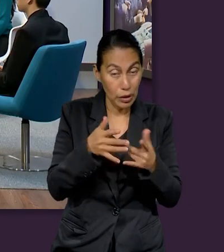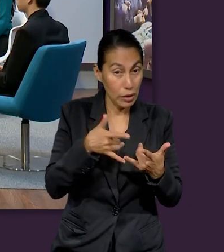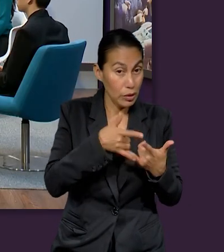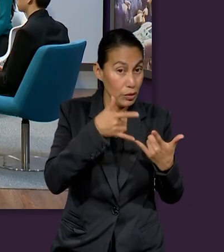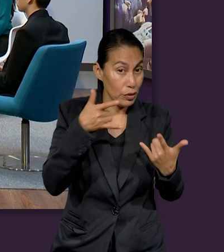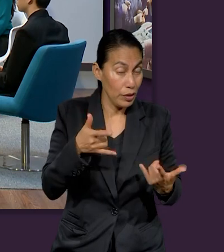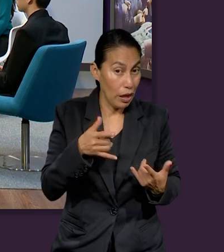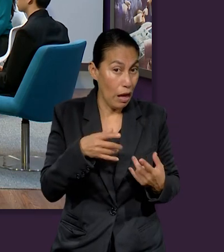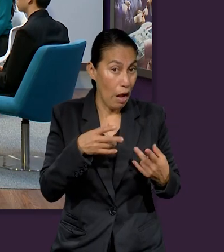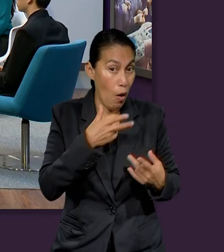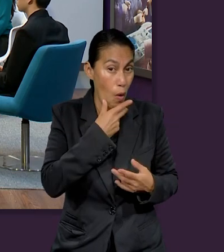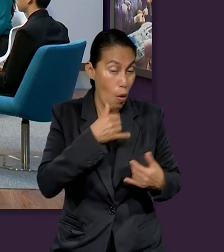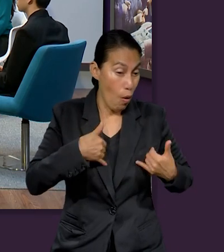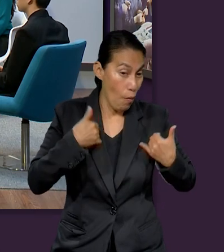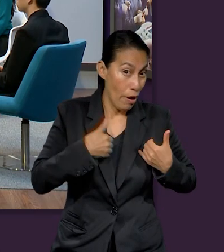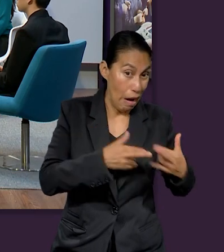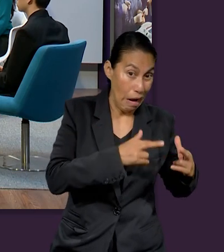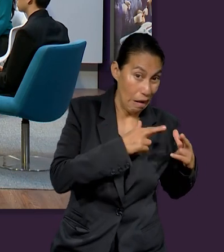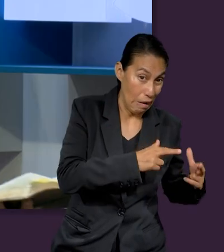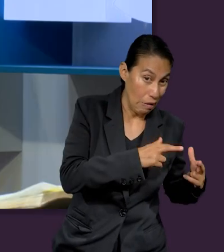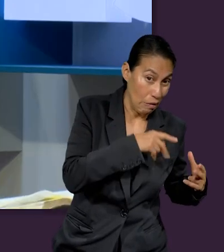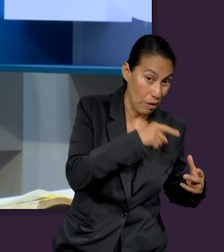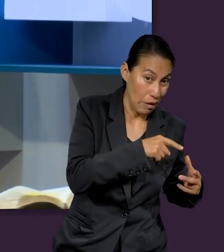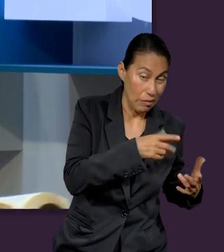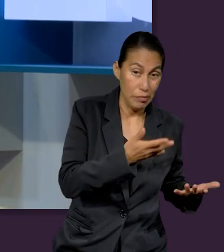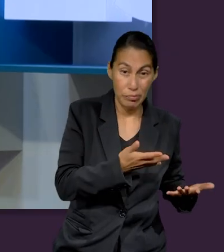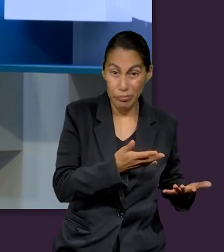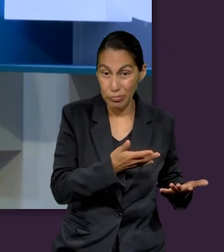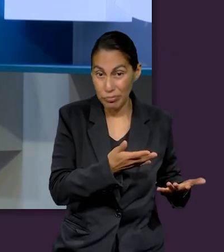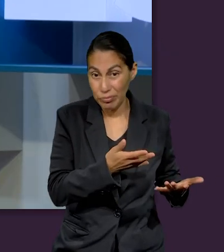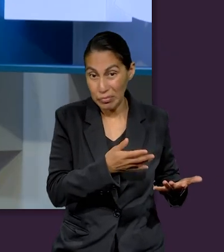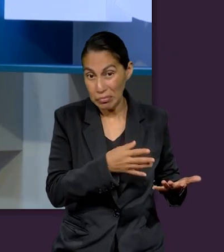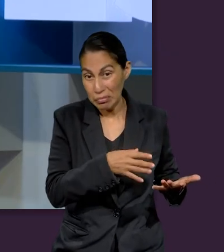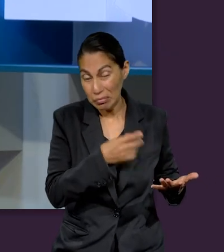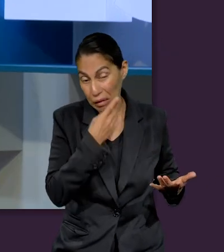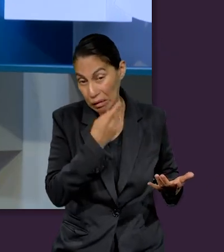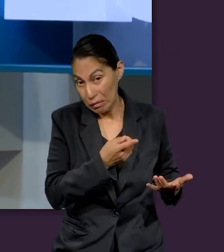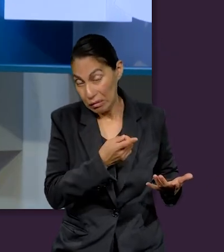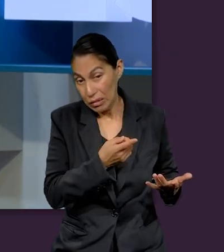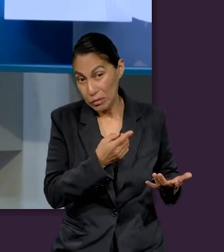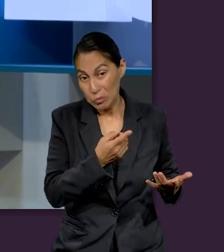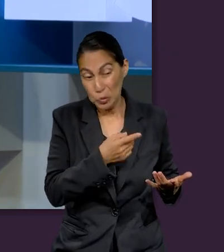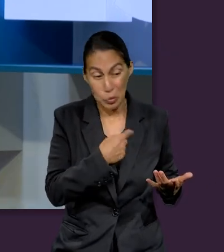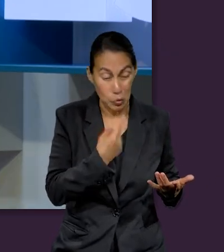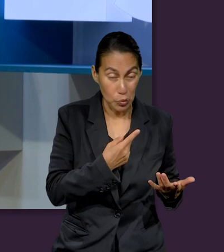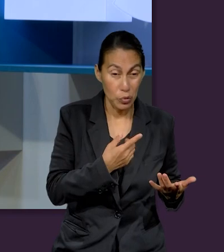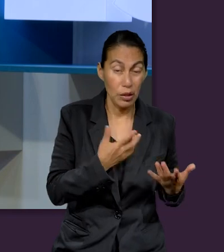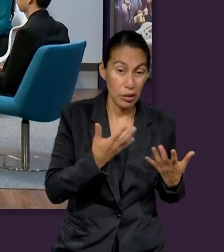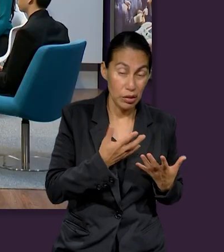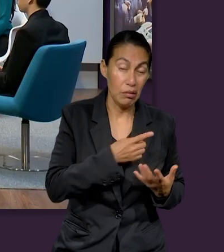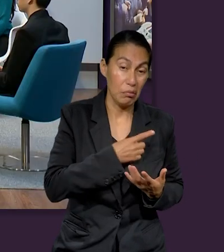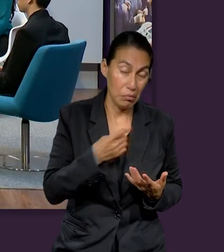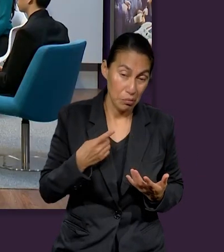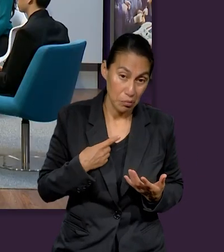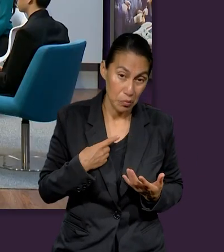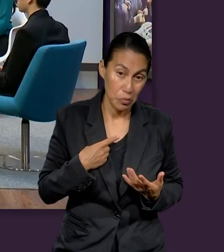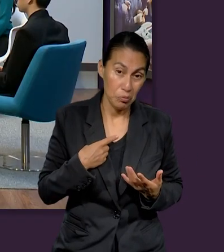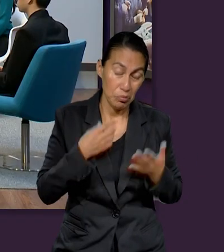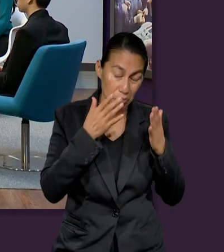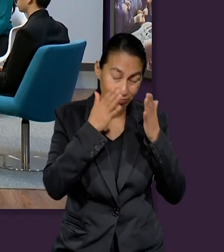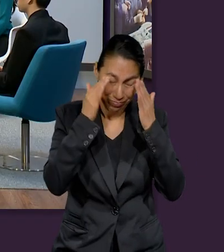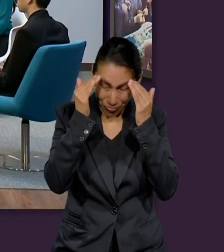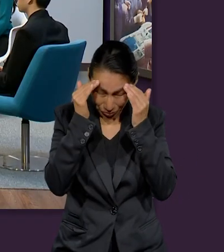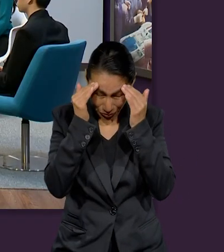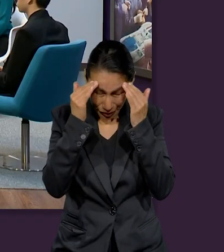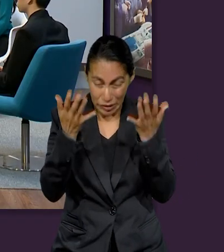insensato nos habla de que tenemos que tener noción en la vida Salomón nos habla en Eclesiastés capítulo dos